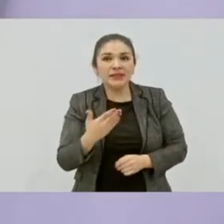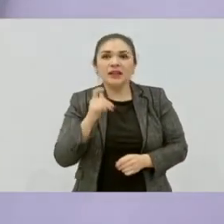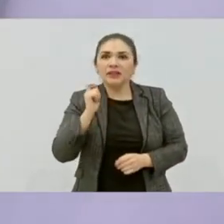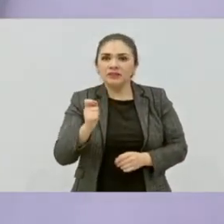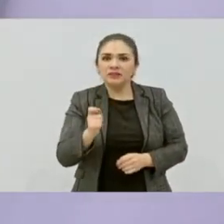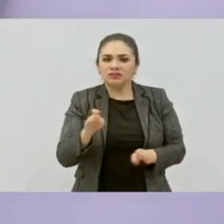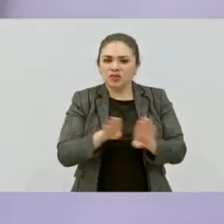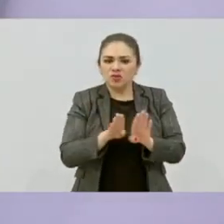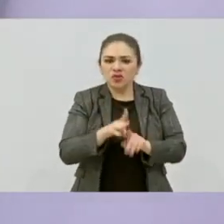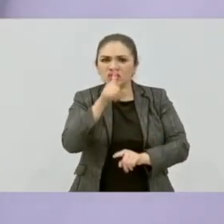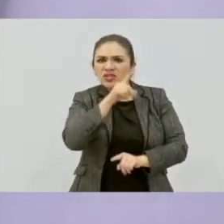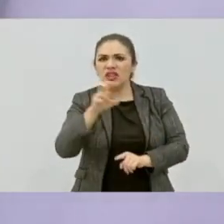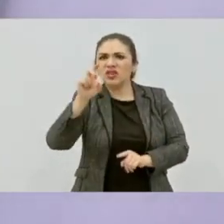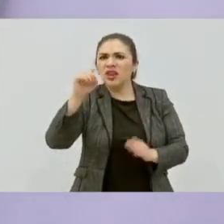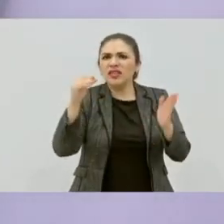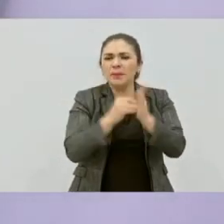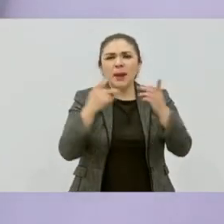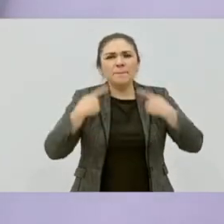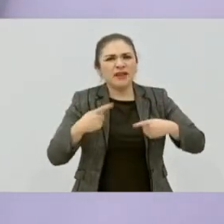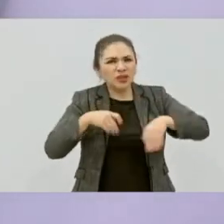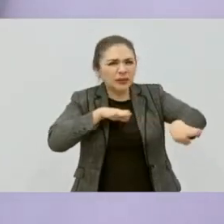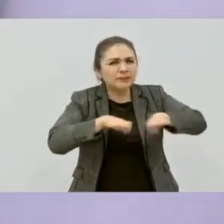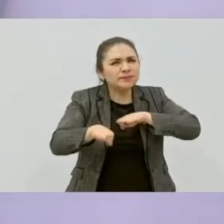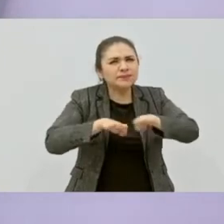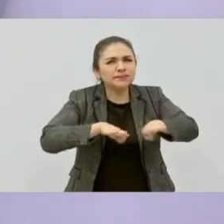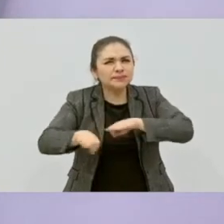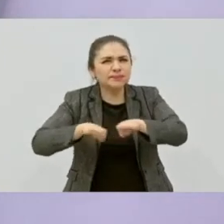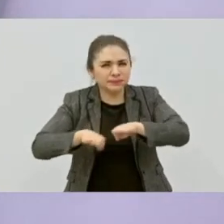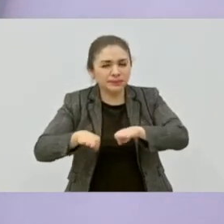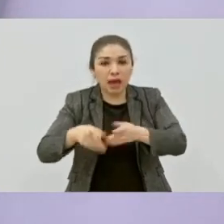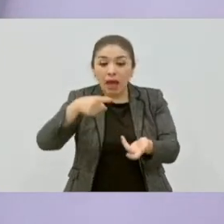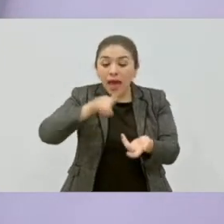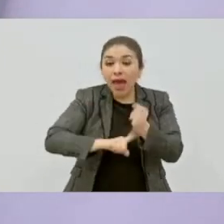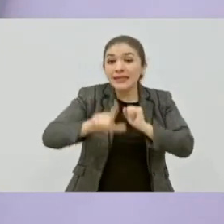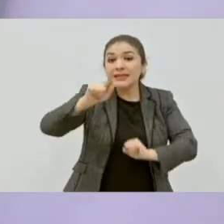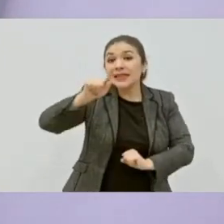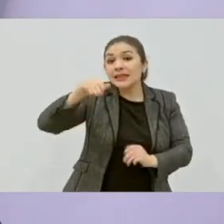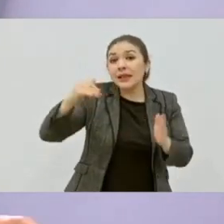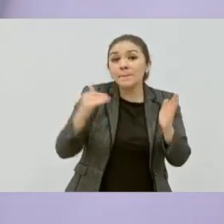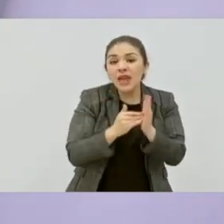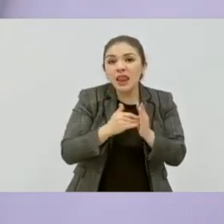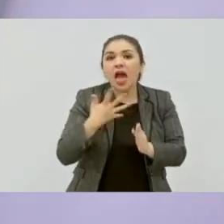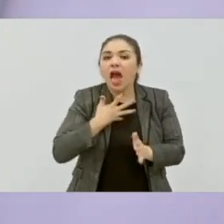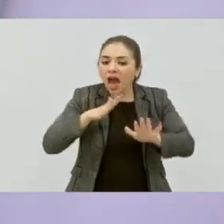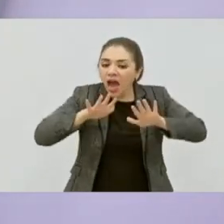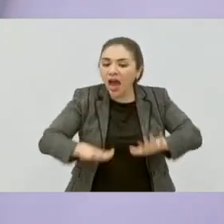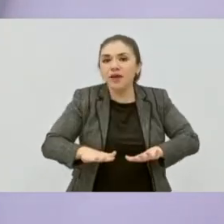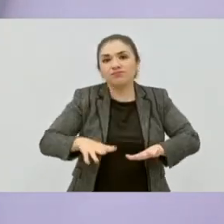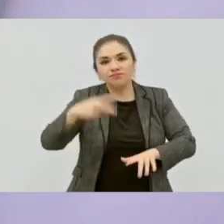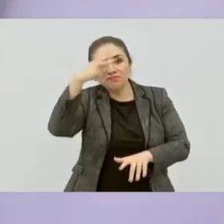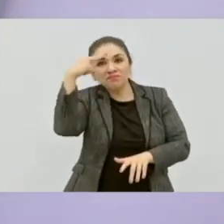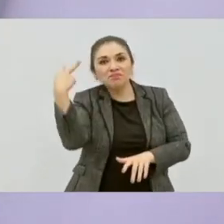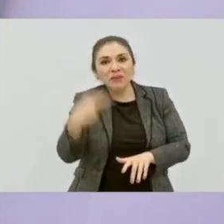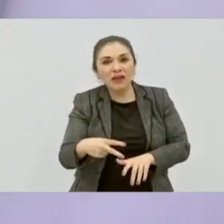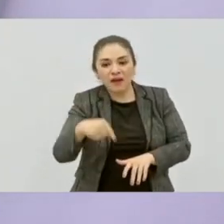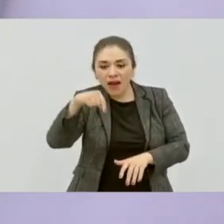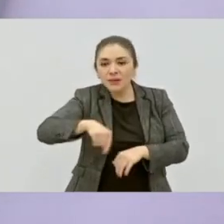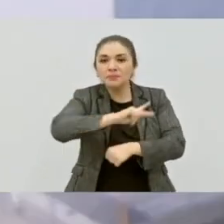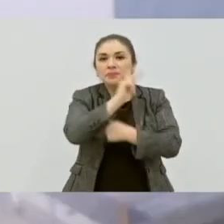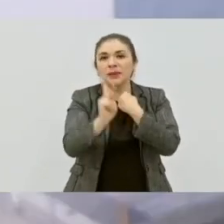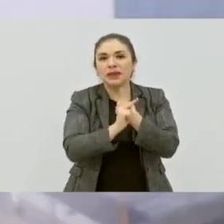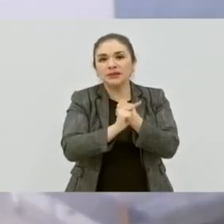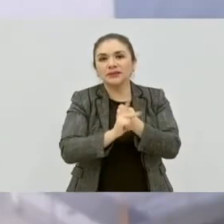esos 130 mil trabajadores, 70 mil están aquí en nuestro